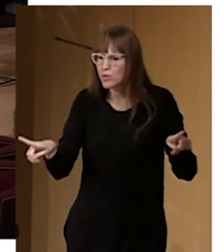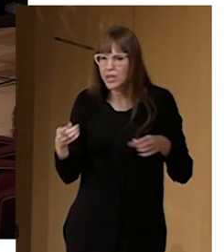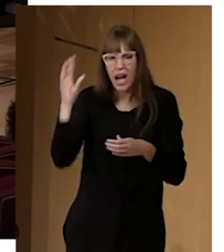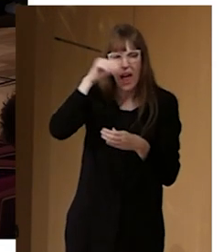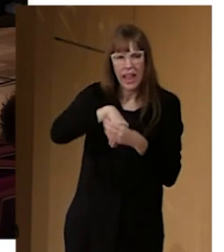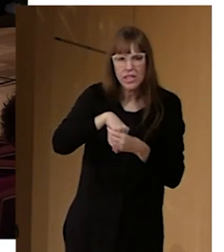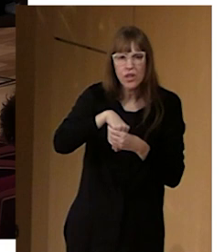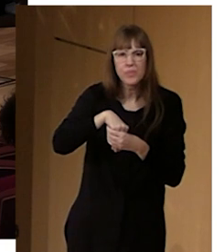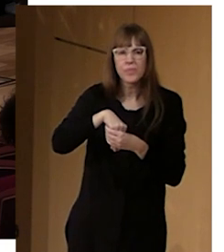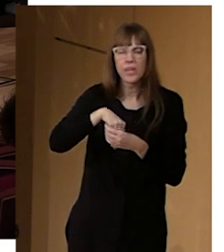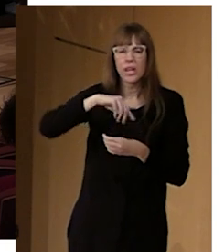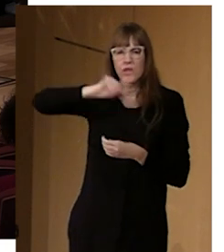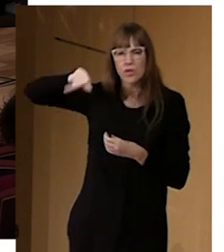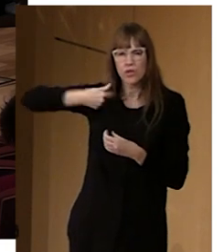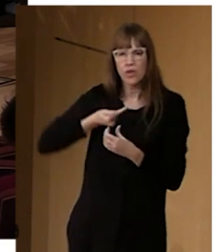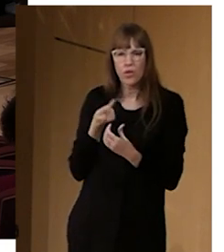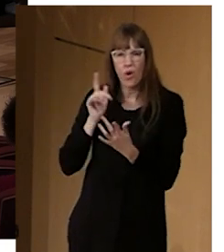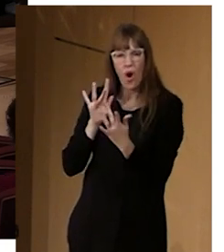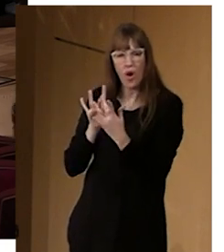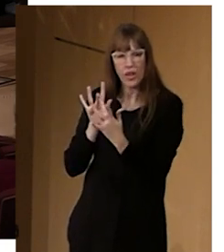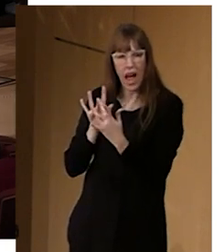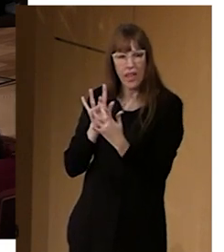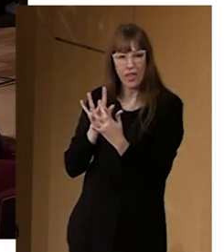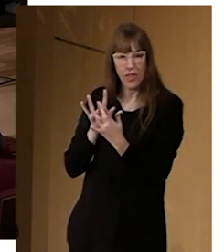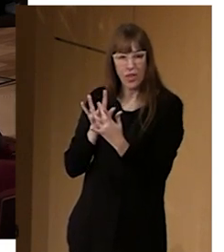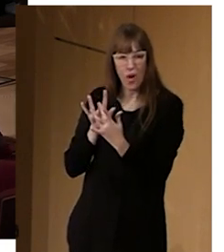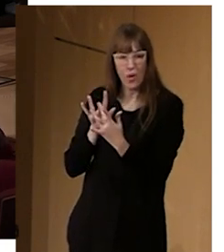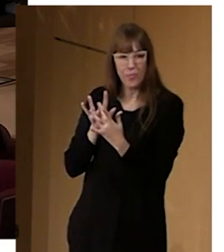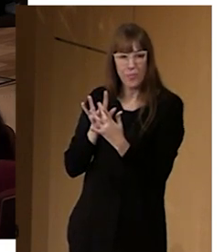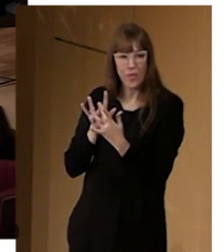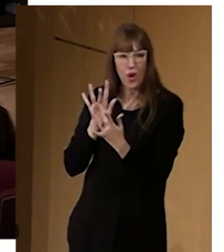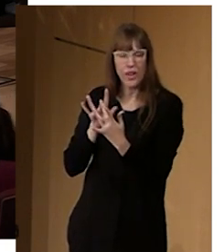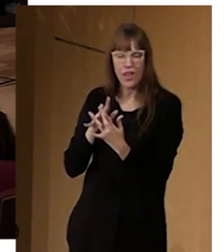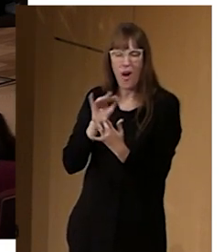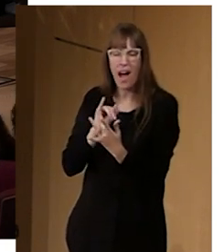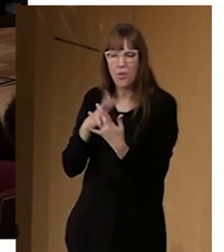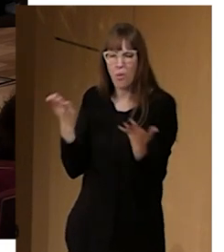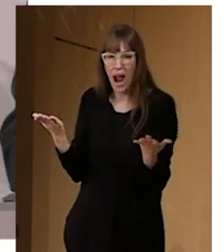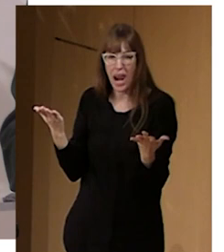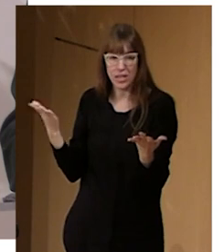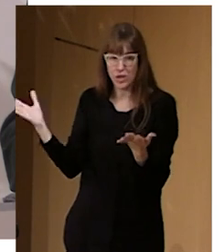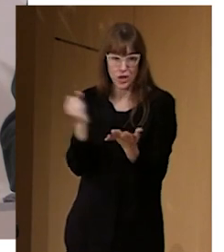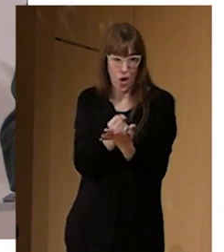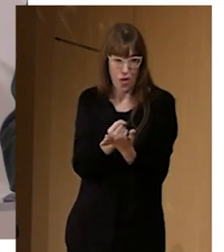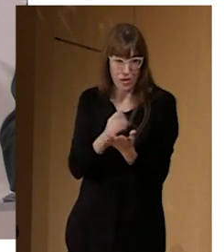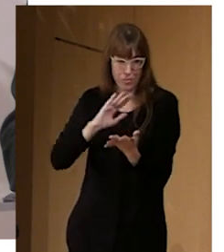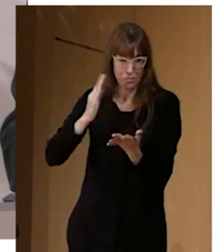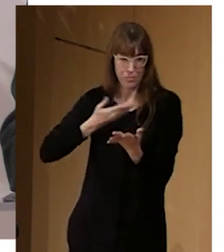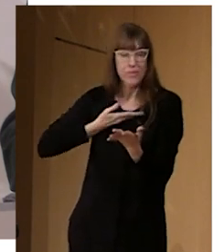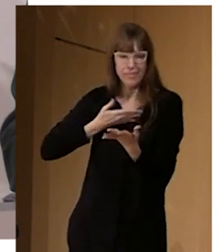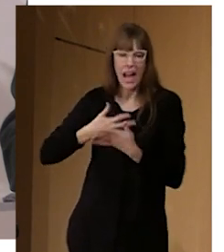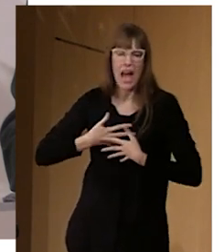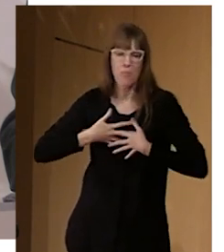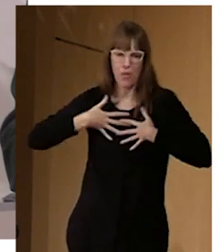contacto al que estamos todos invitados que es el emocional convertido inmediatamente en